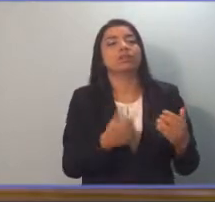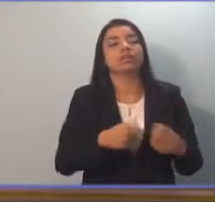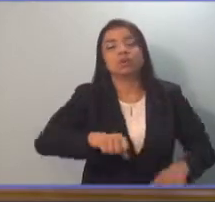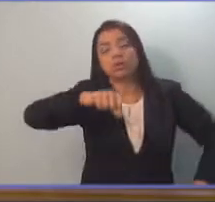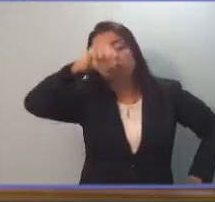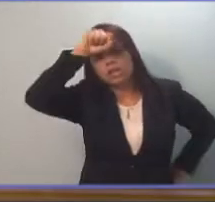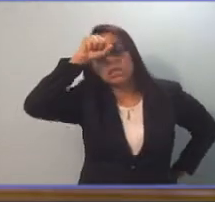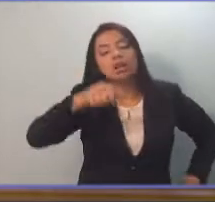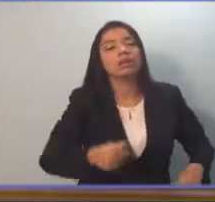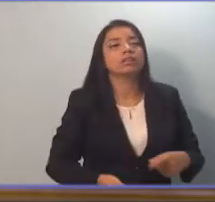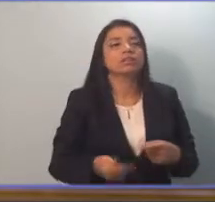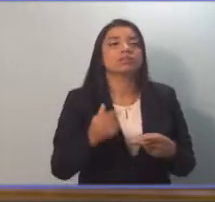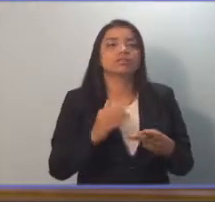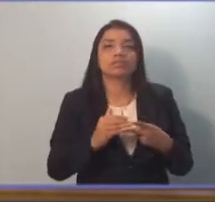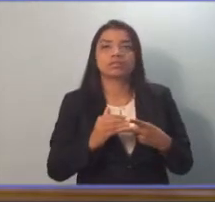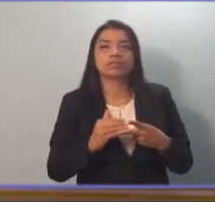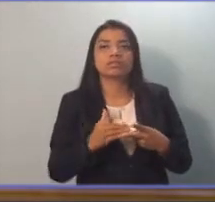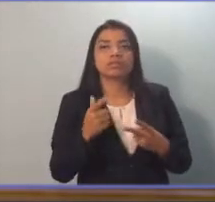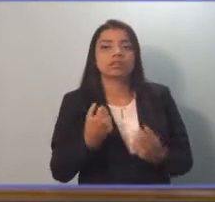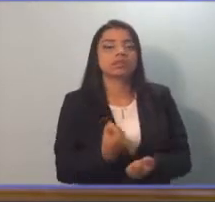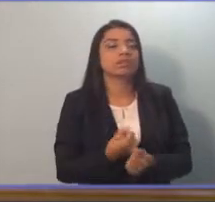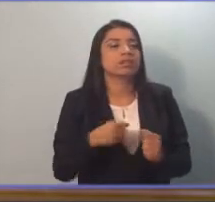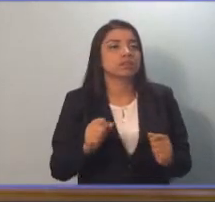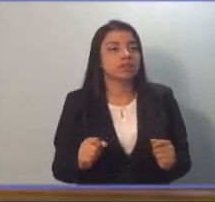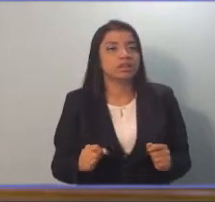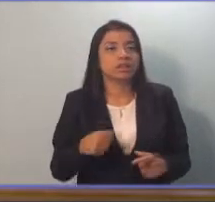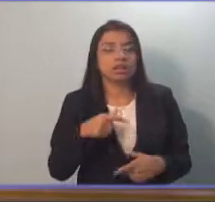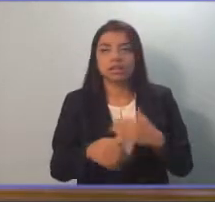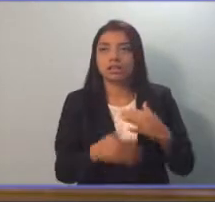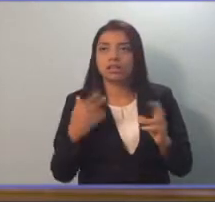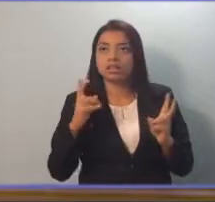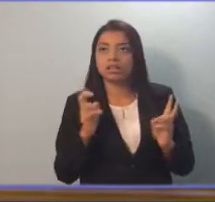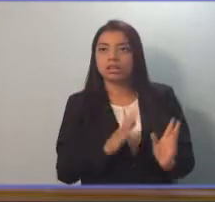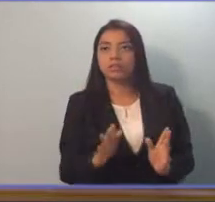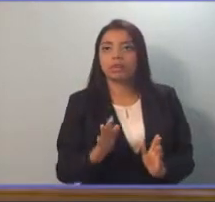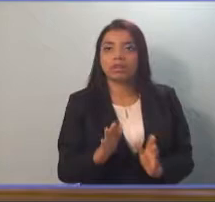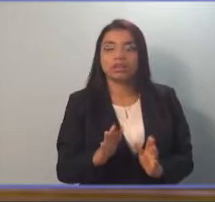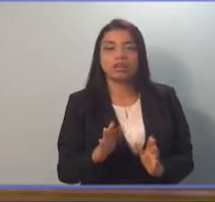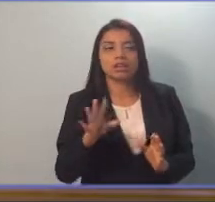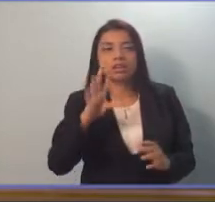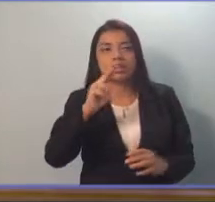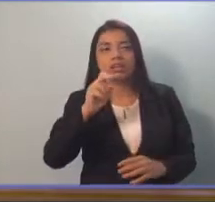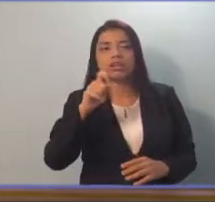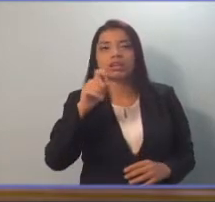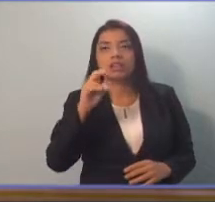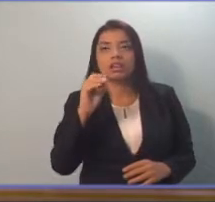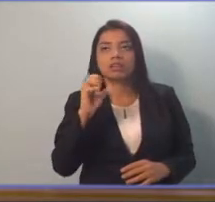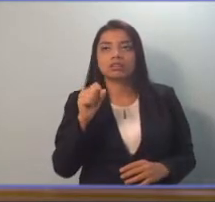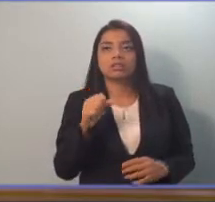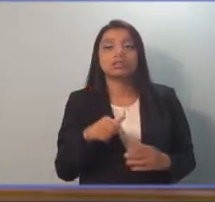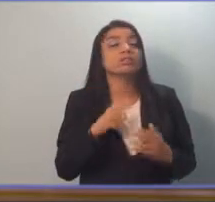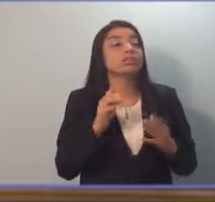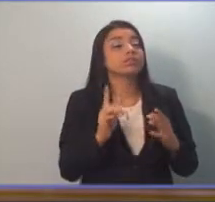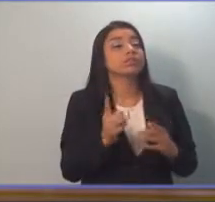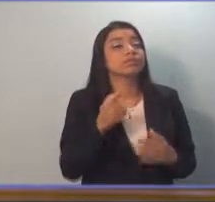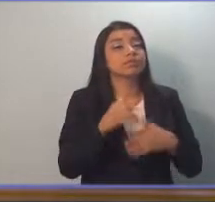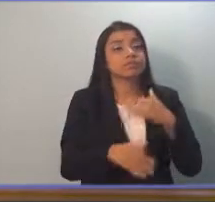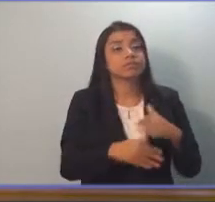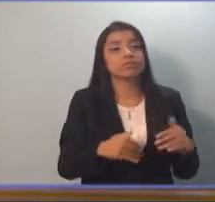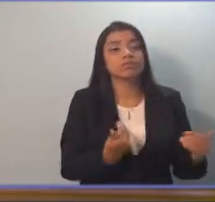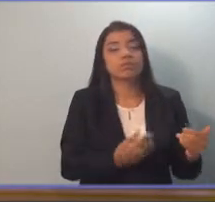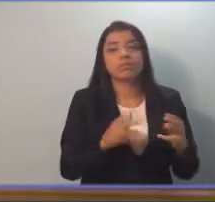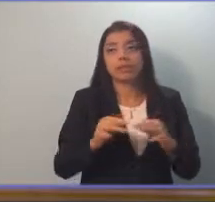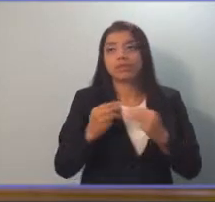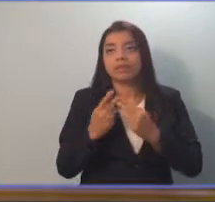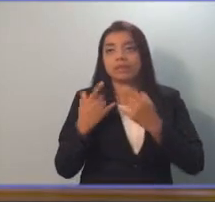Cuscatlán, Libertad y el caso conocido como Nexos, principalmente a estructuras de maras